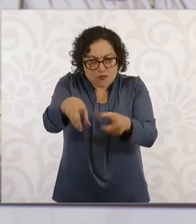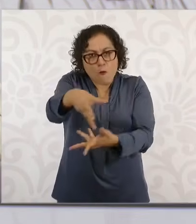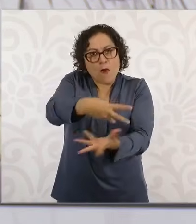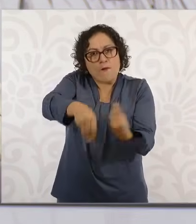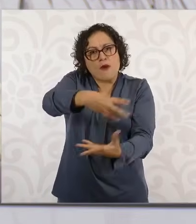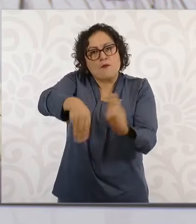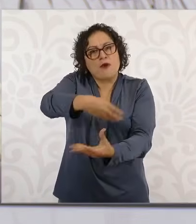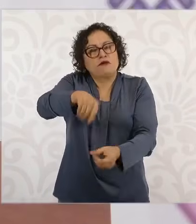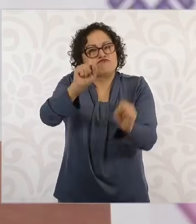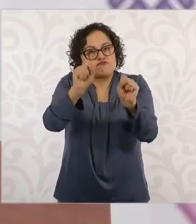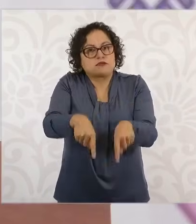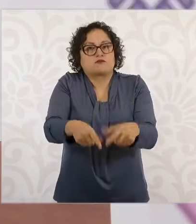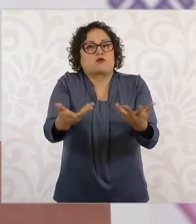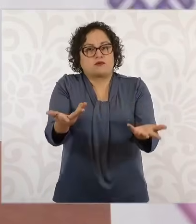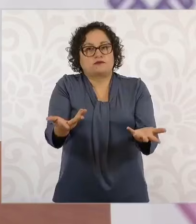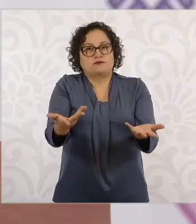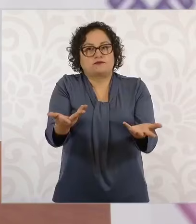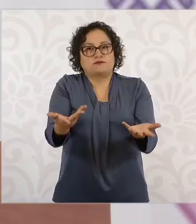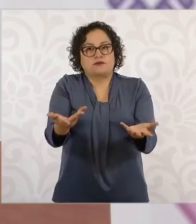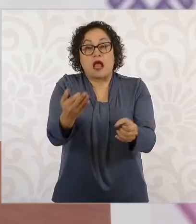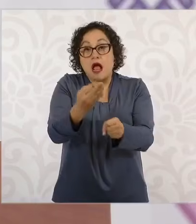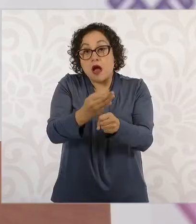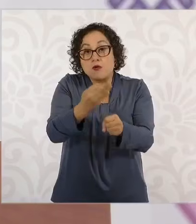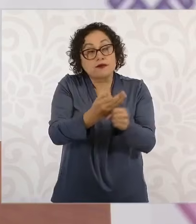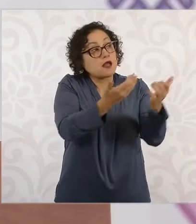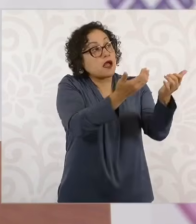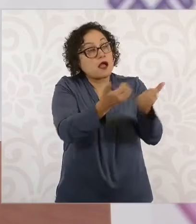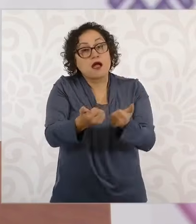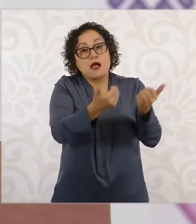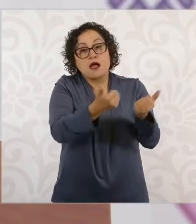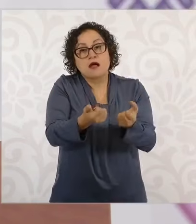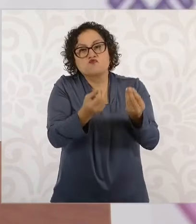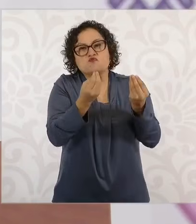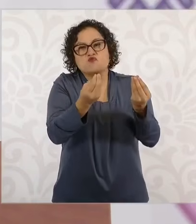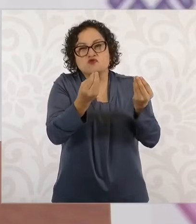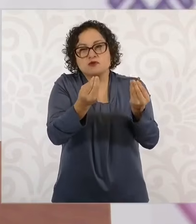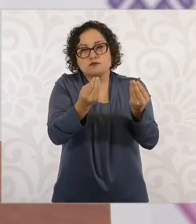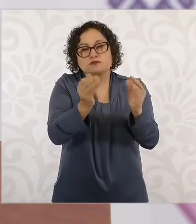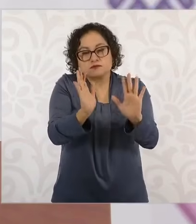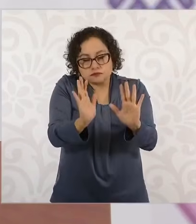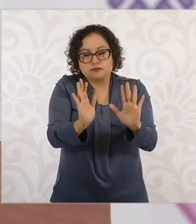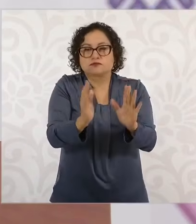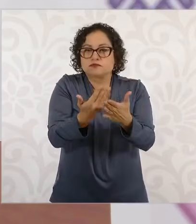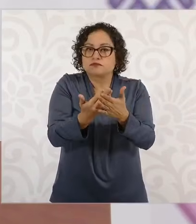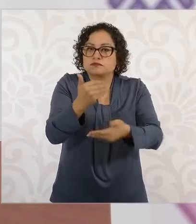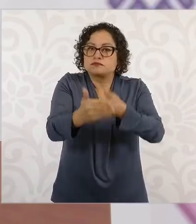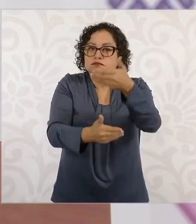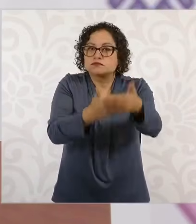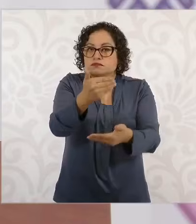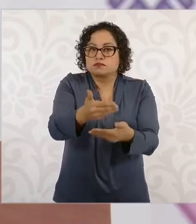por lo menos en un porcentaje mayor que el que tenemos ahora. Eso es fundamental